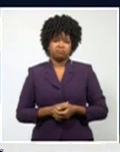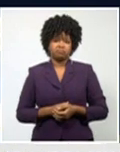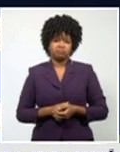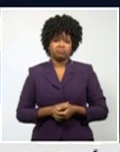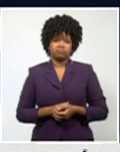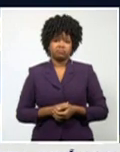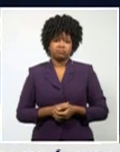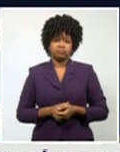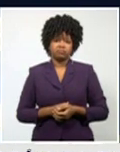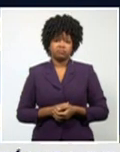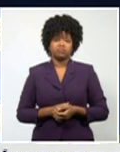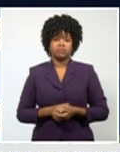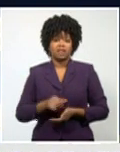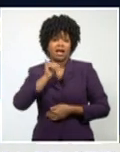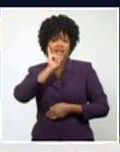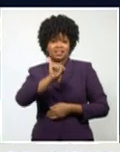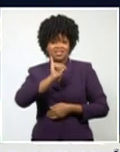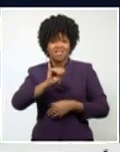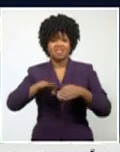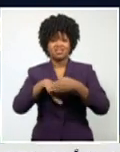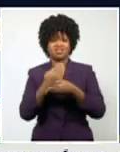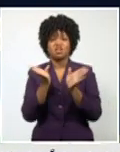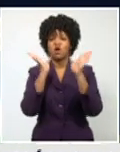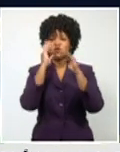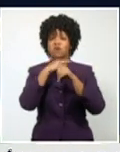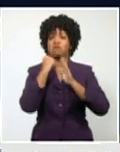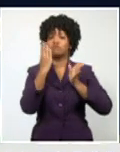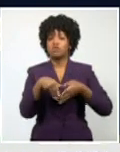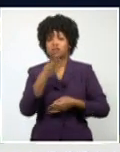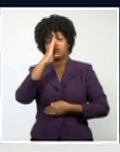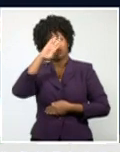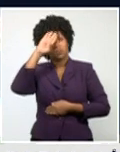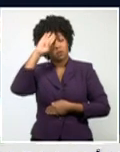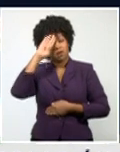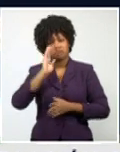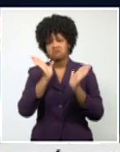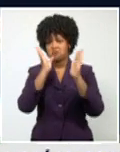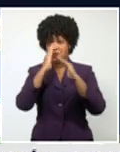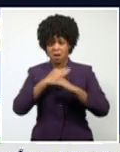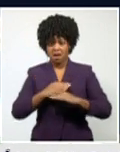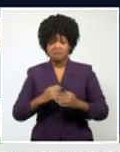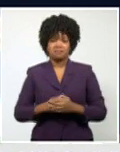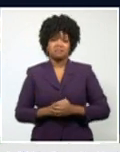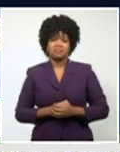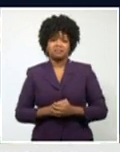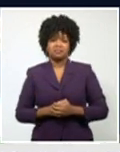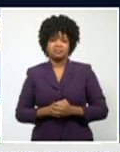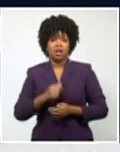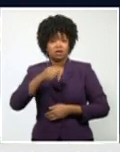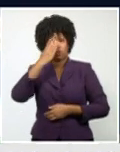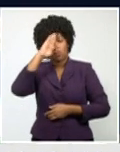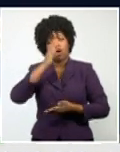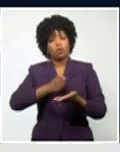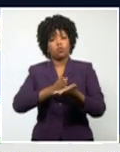sexto día consecutivo sin reportar fallecidos en nuestro país. De esta forma, en Cuba se mantiene